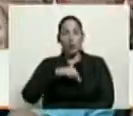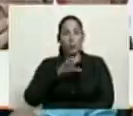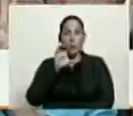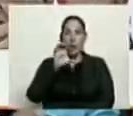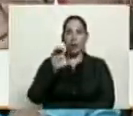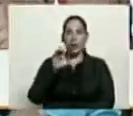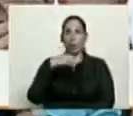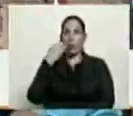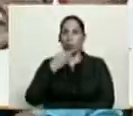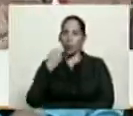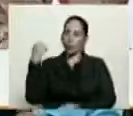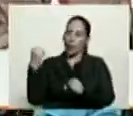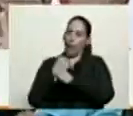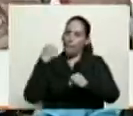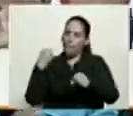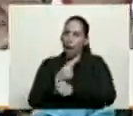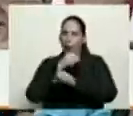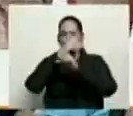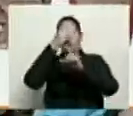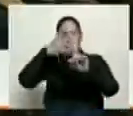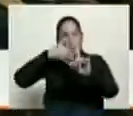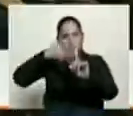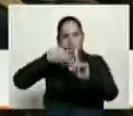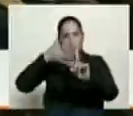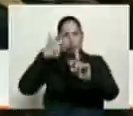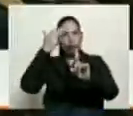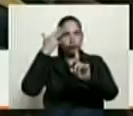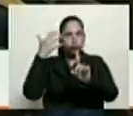la juventud que trabaja, que se forma,